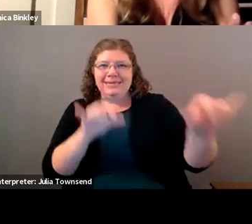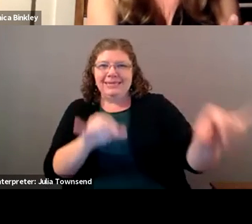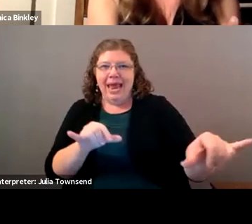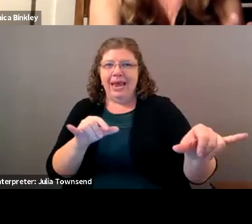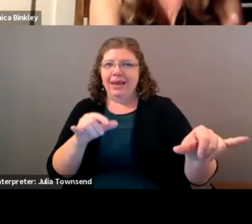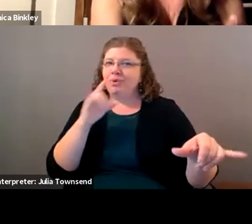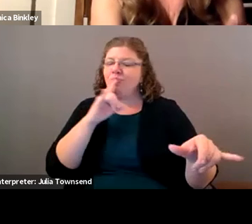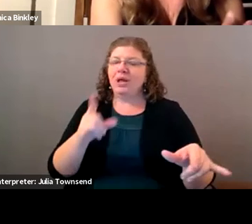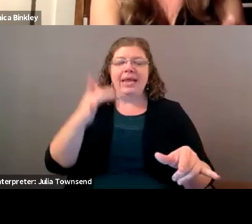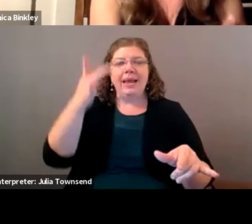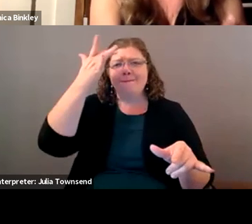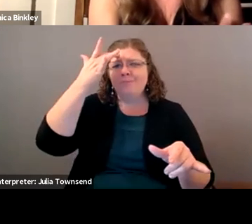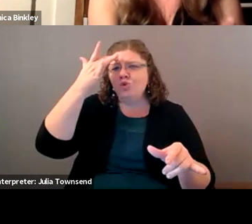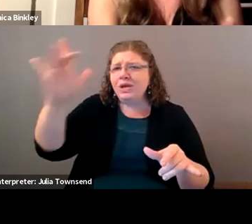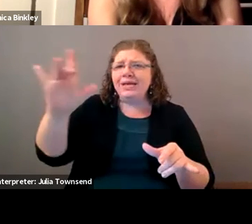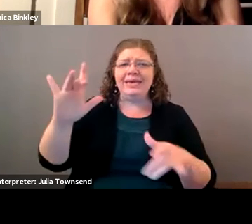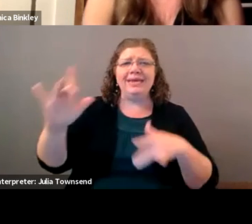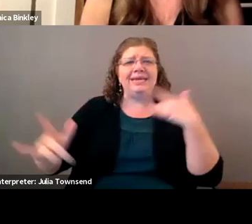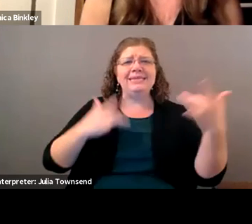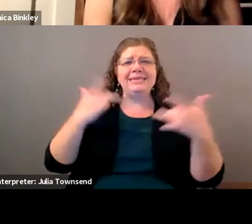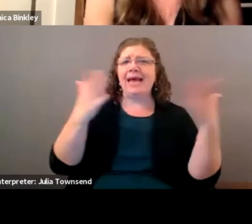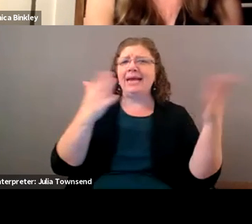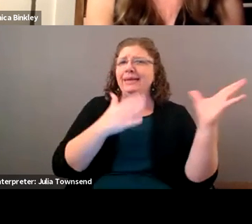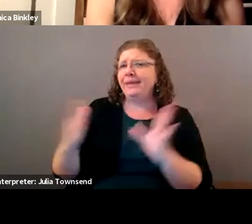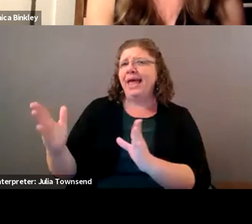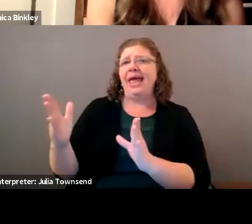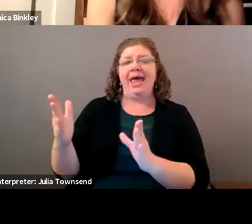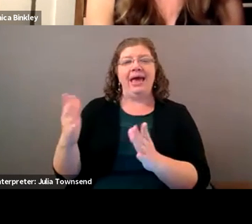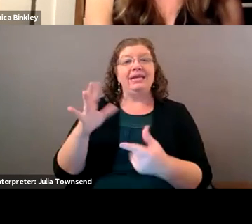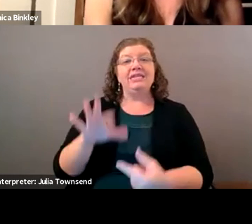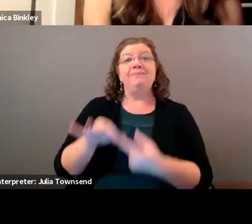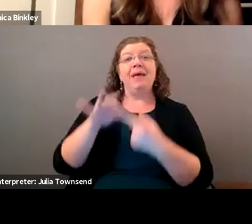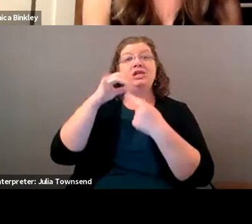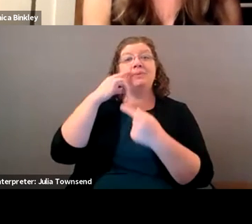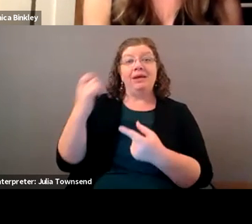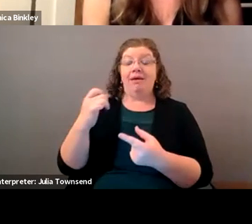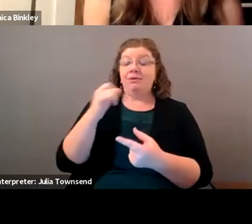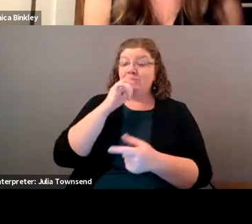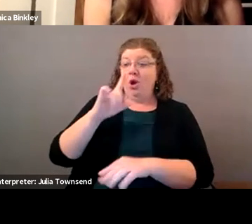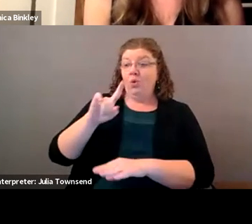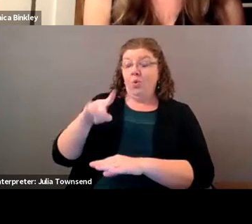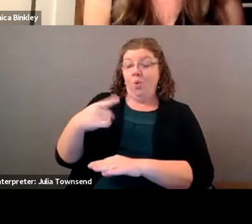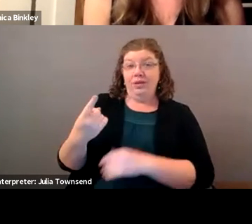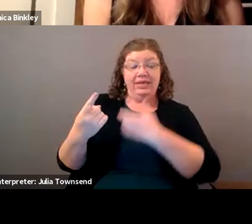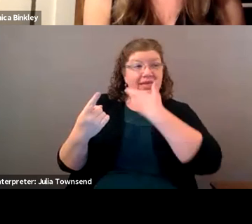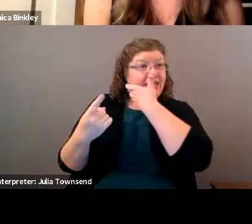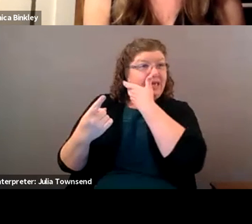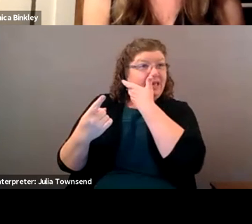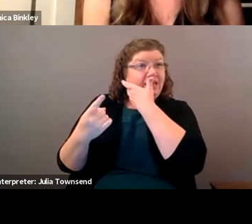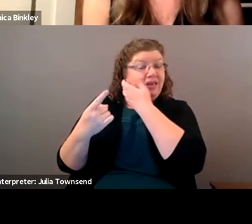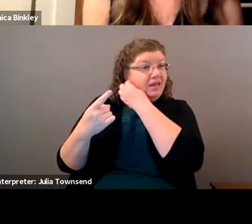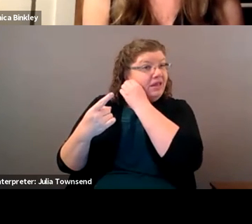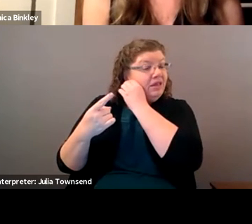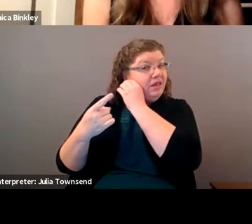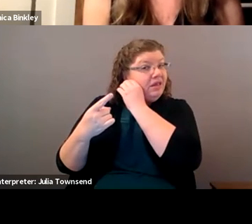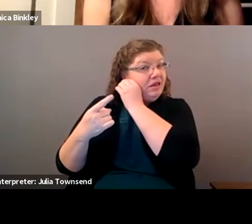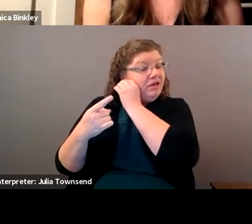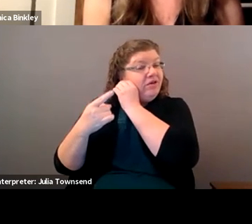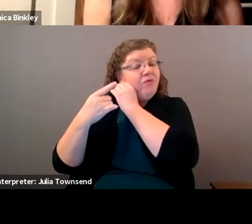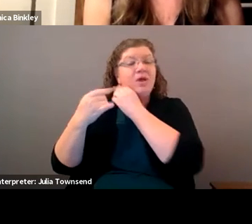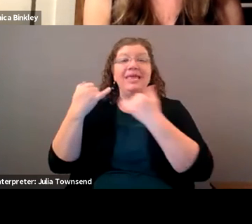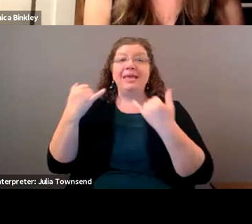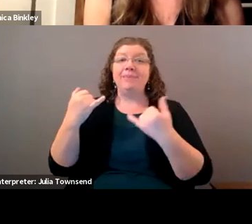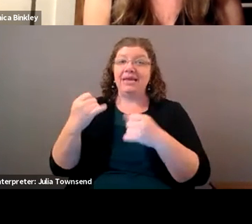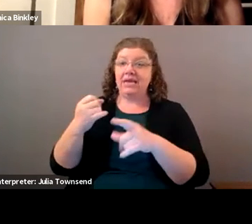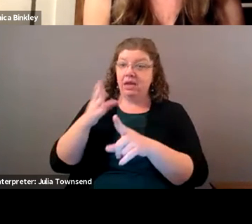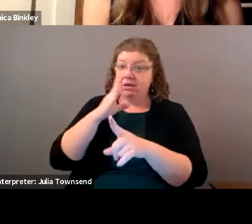algo muy emocionante. Es un plan brillante porque no es solo para los efectos inmediatos que va a tener, sino